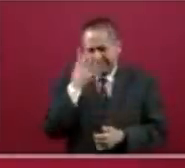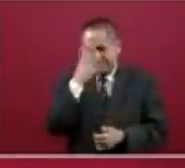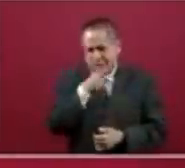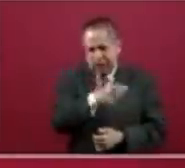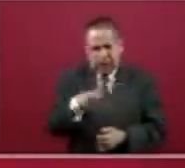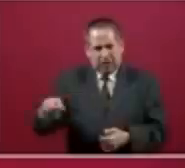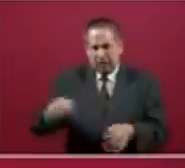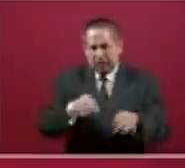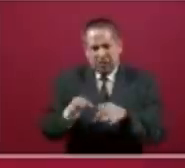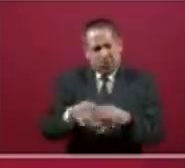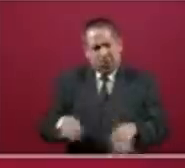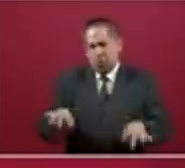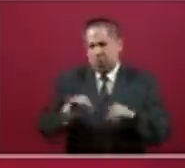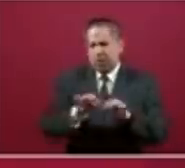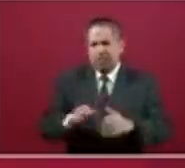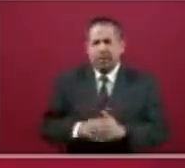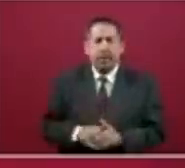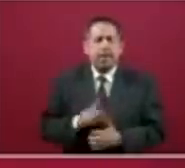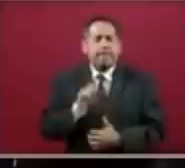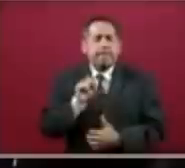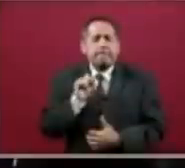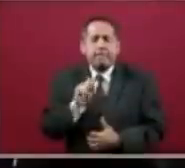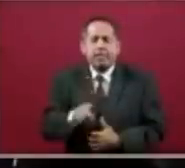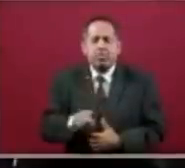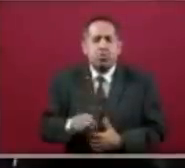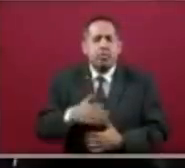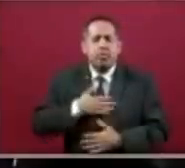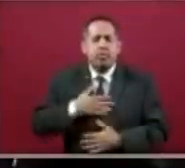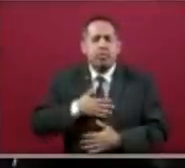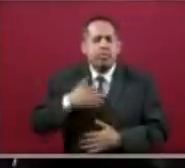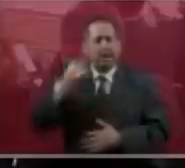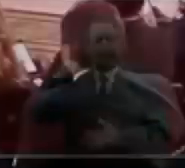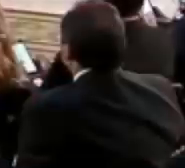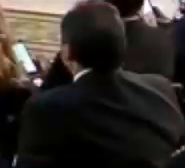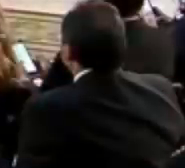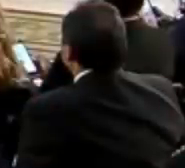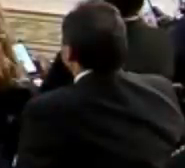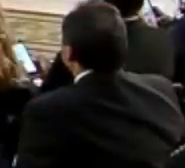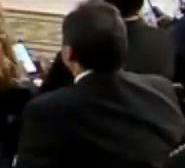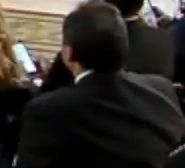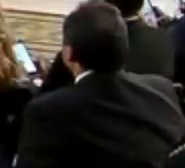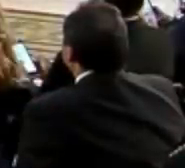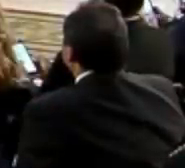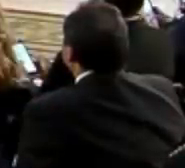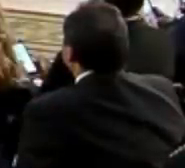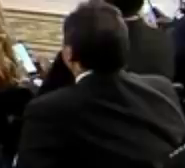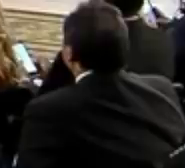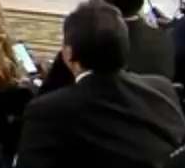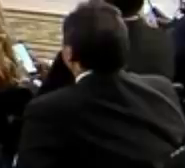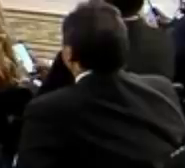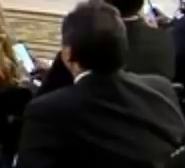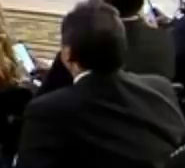Eso es importantísimo. Lo mismo el trabajo de un dirigente político,